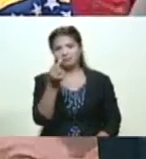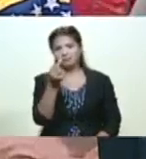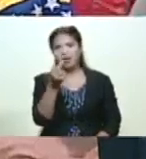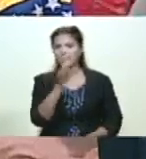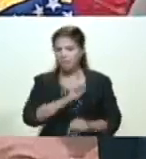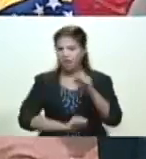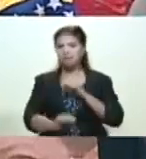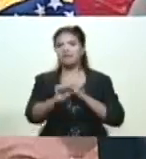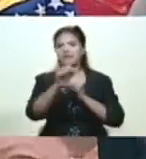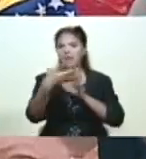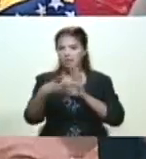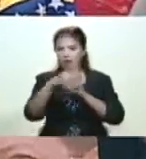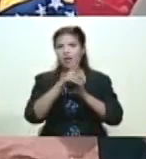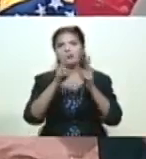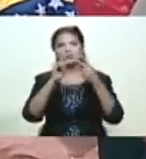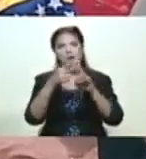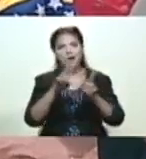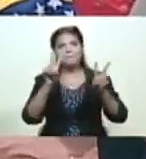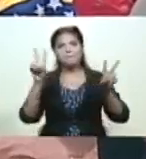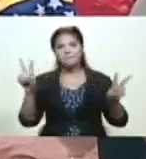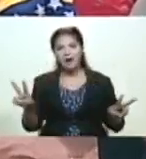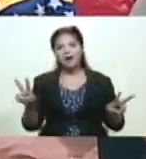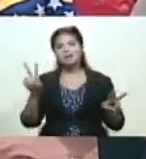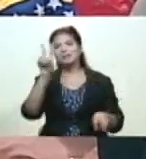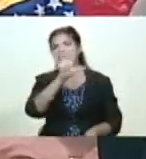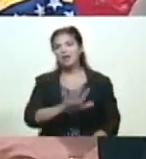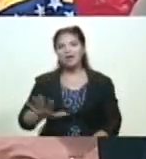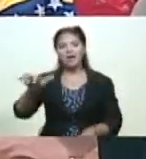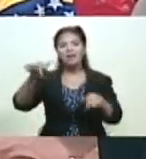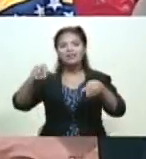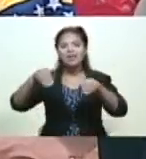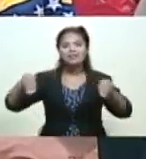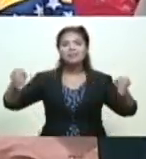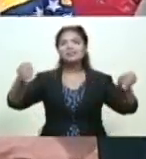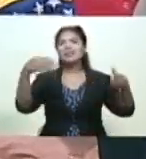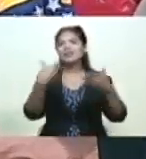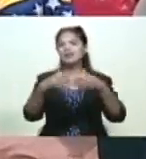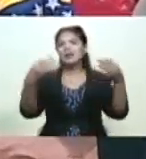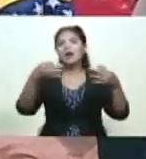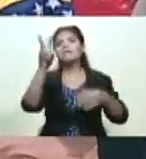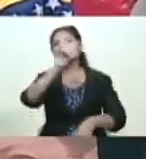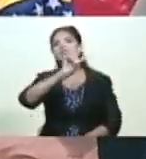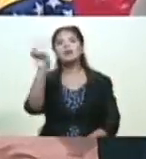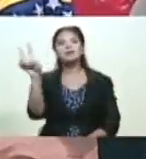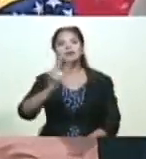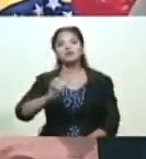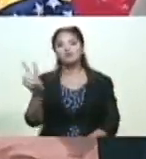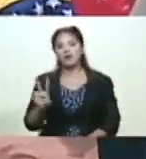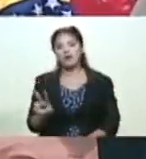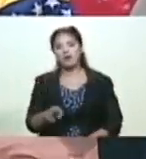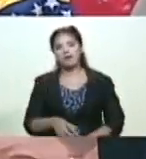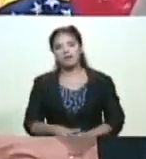para defender el derecho a la paz de esta tierra sagrada que es Venezuela.